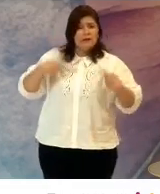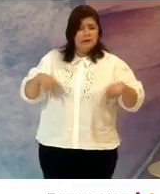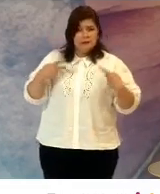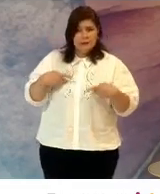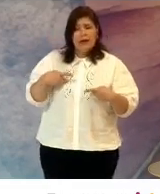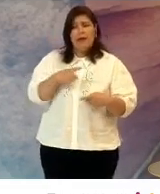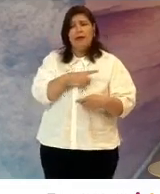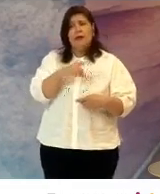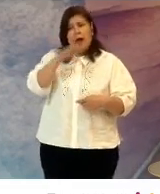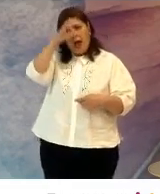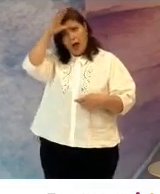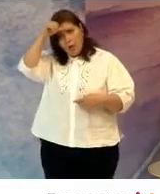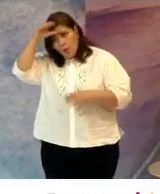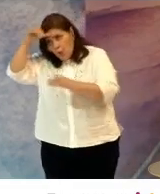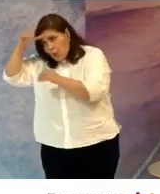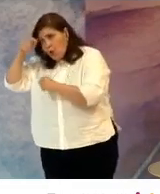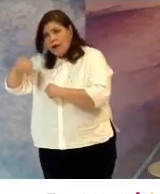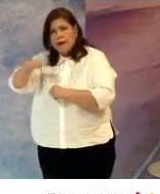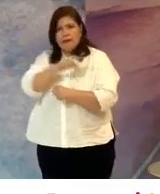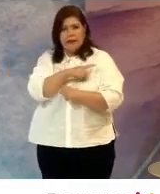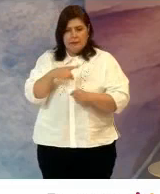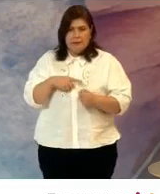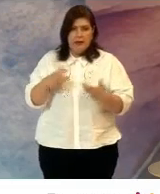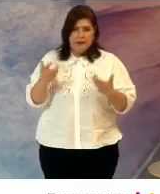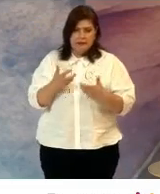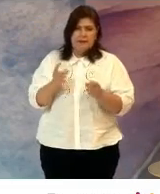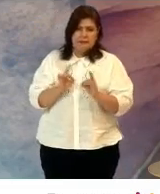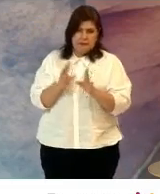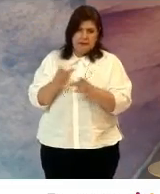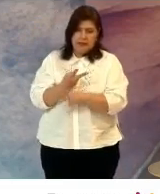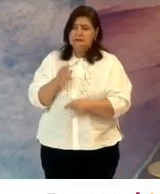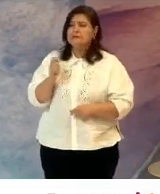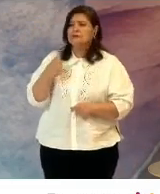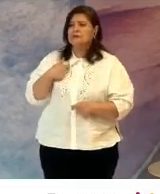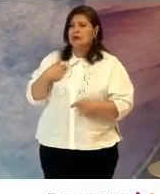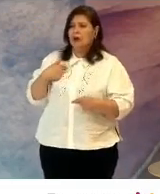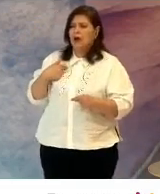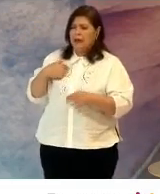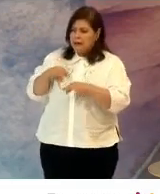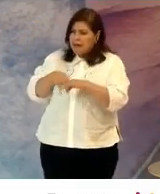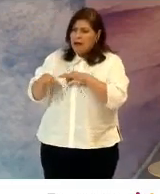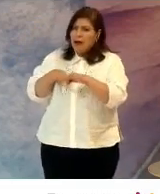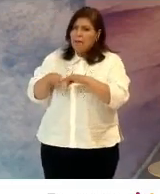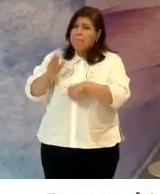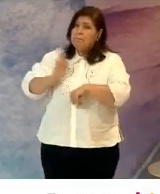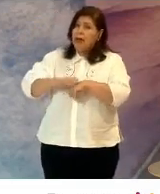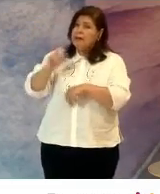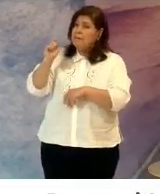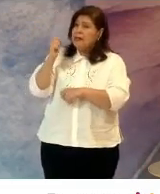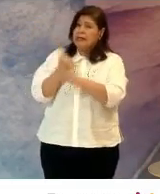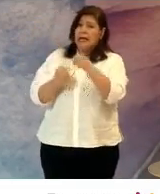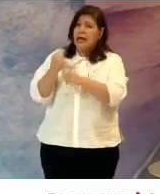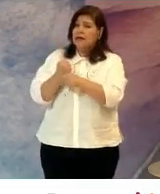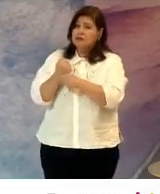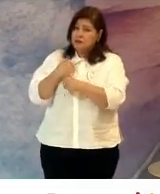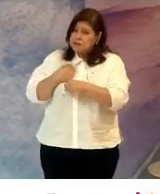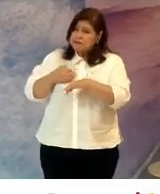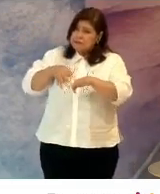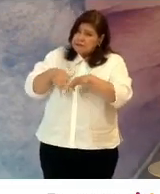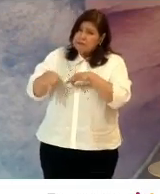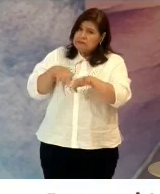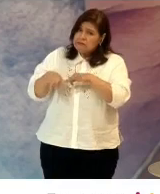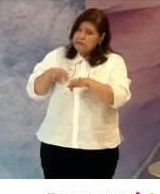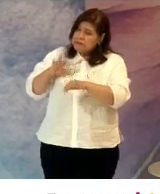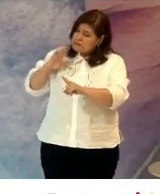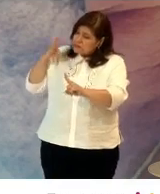ocurrir. Yo he trabajado en este espacio durante más de 2 décadas y diría